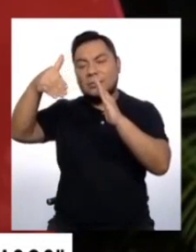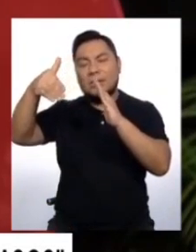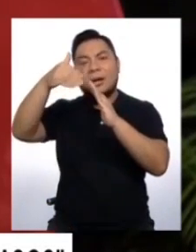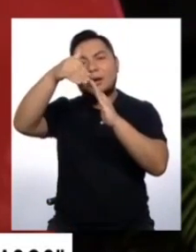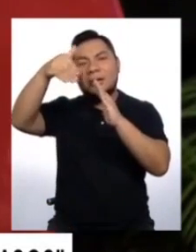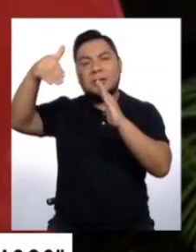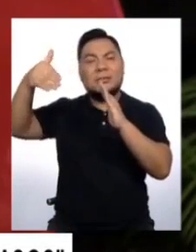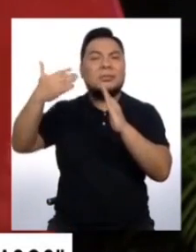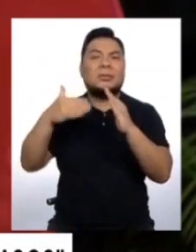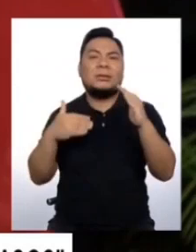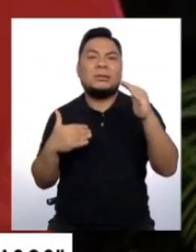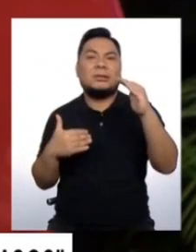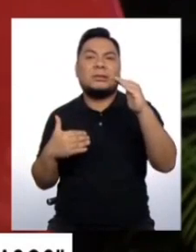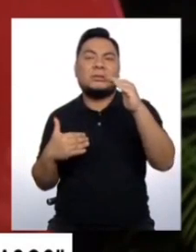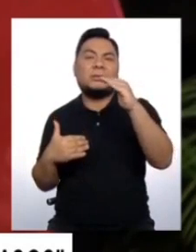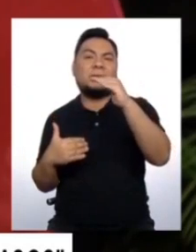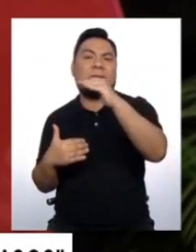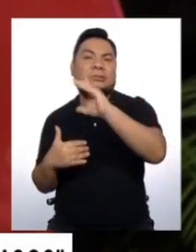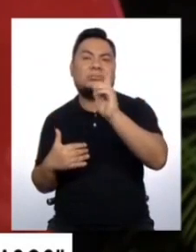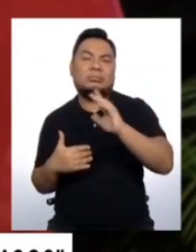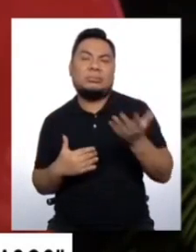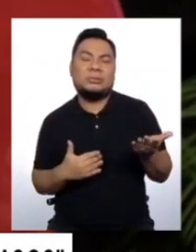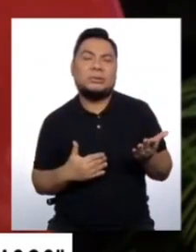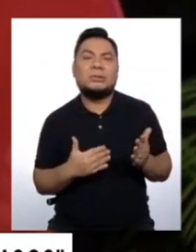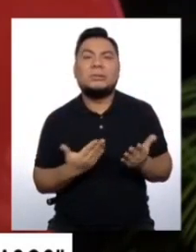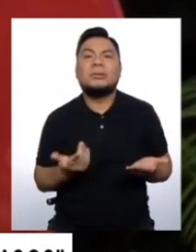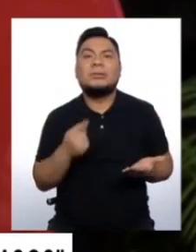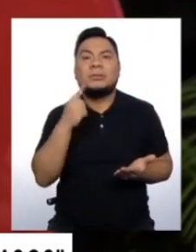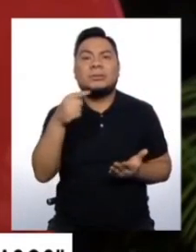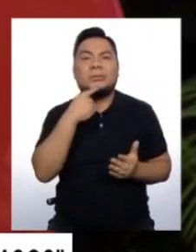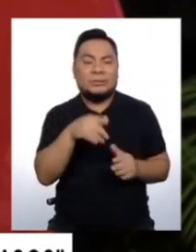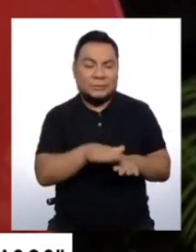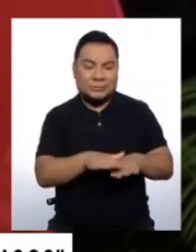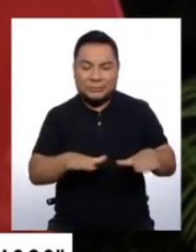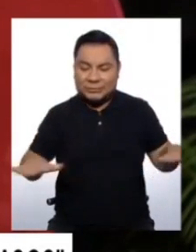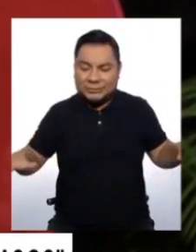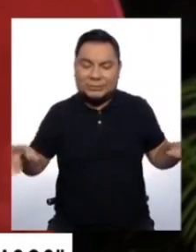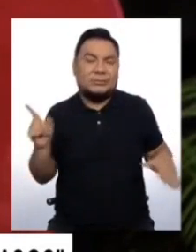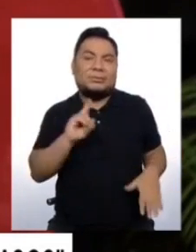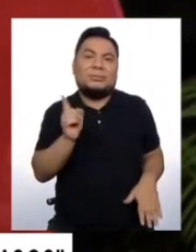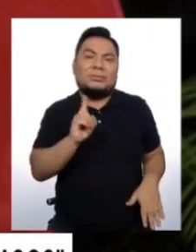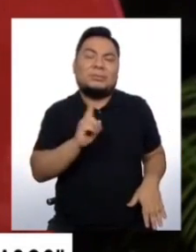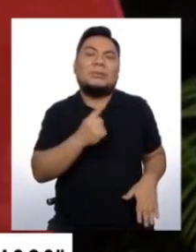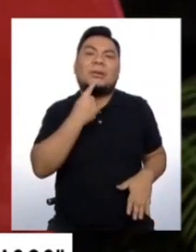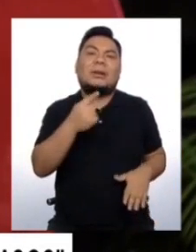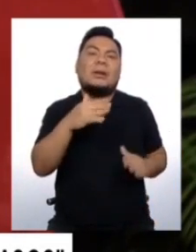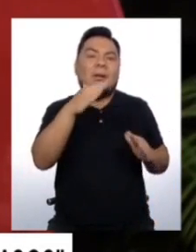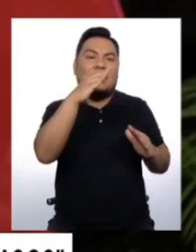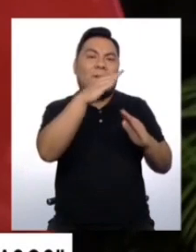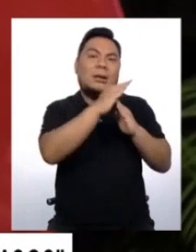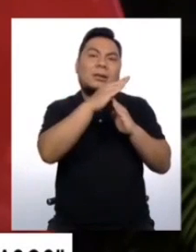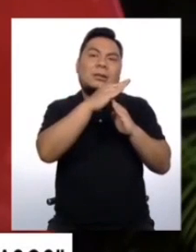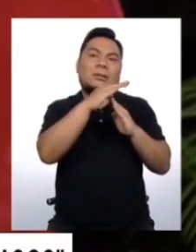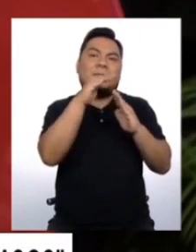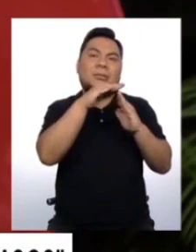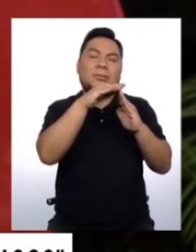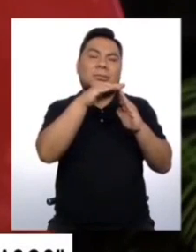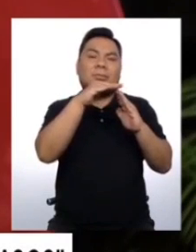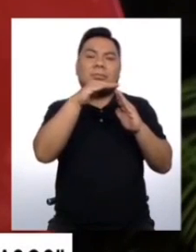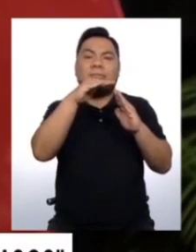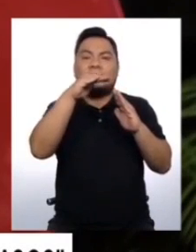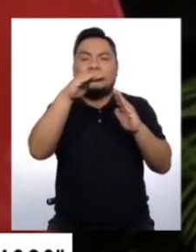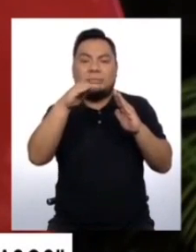O sea, no es una meseta plana, ¿no? O sea, no es como esta mesa de horizontal, es una meseta y que